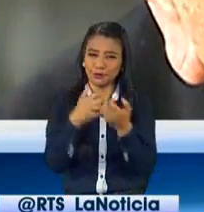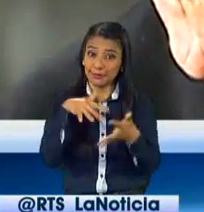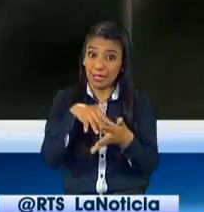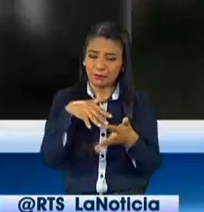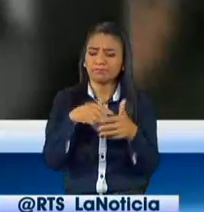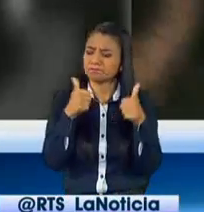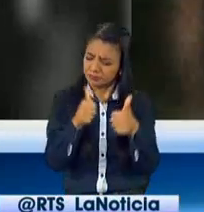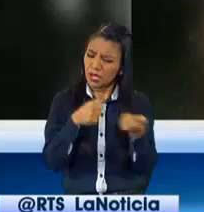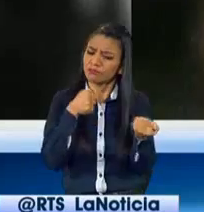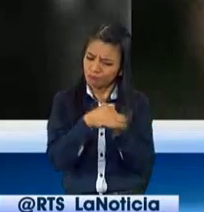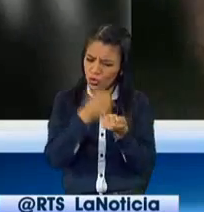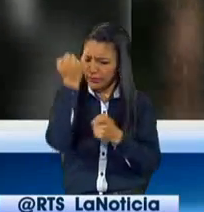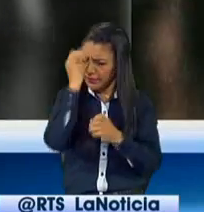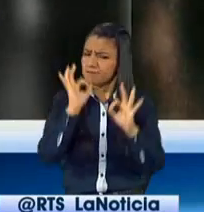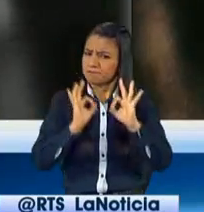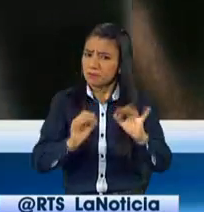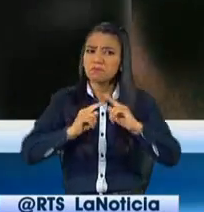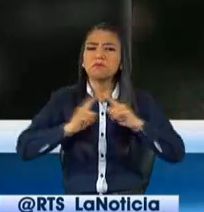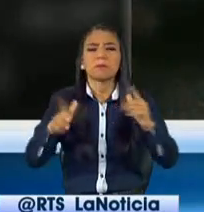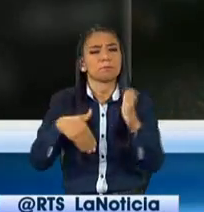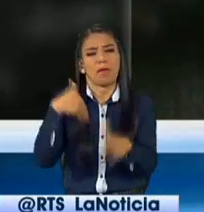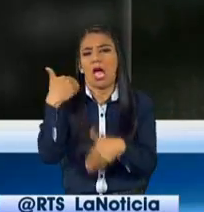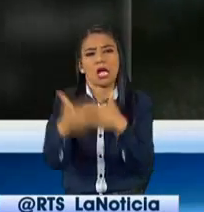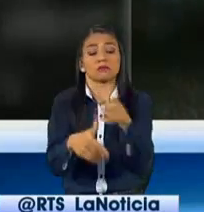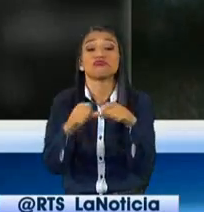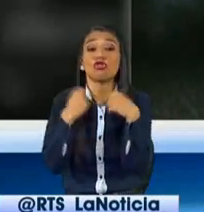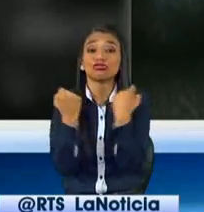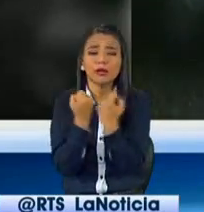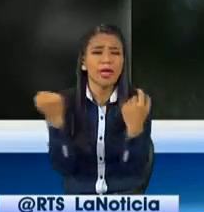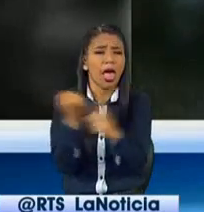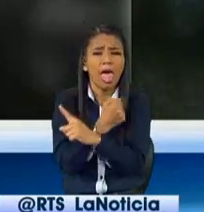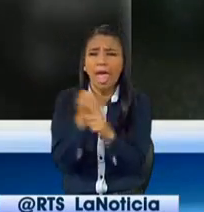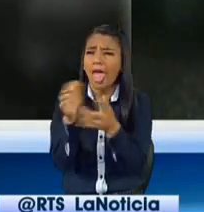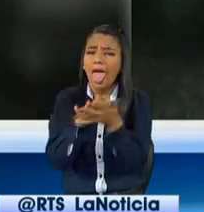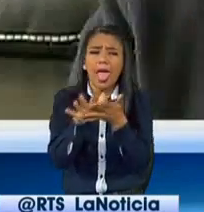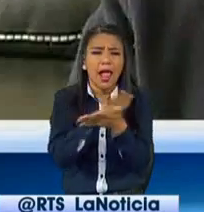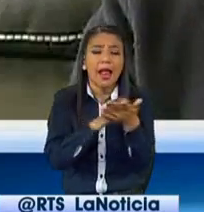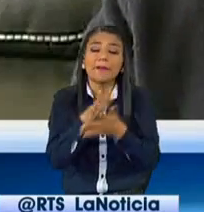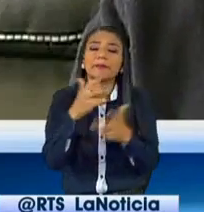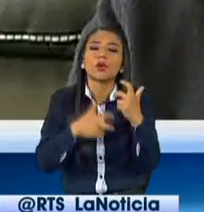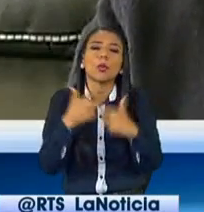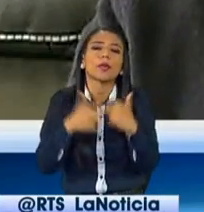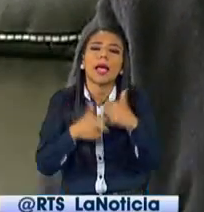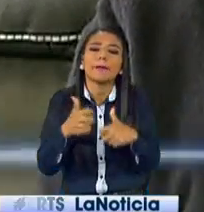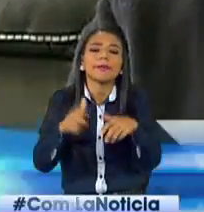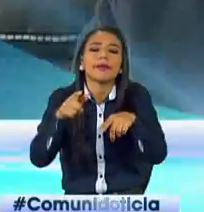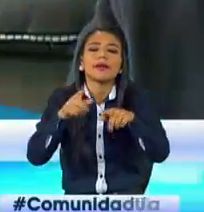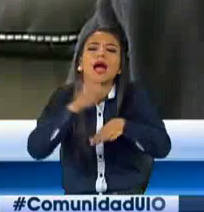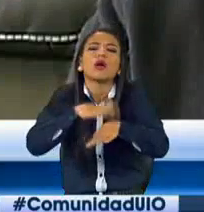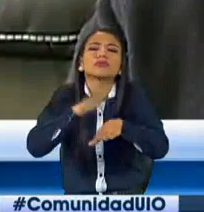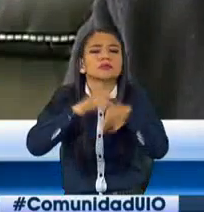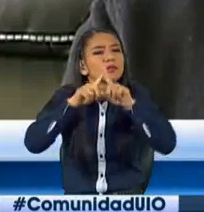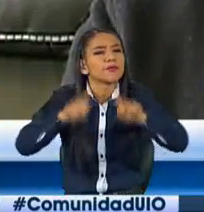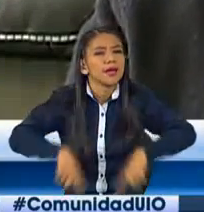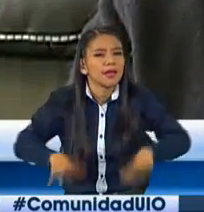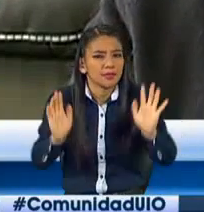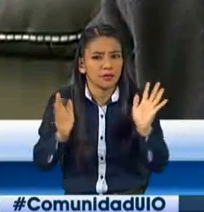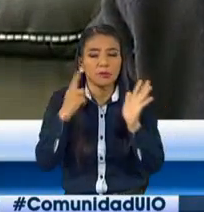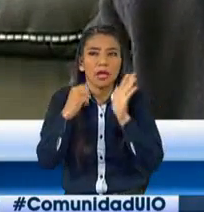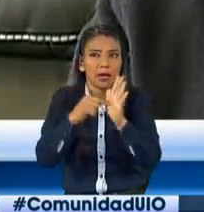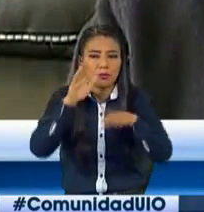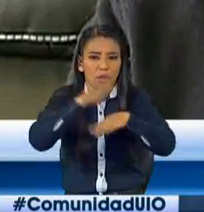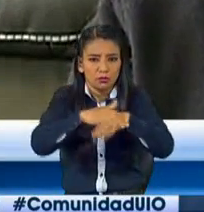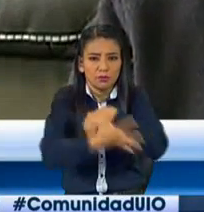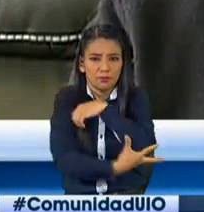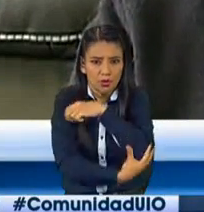allá, ya que la violencia social es un problema multicausal. Porque ahí está esta pobreza,